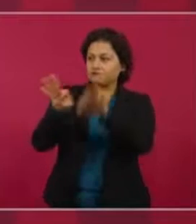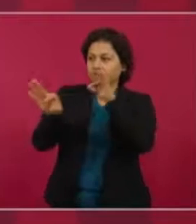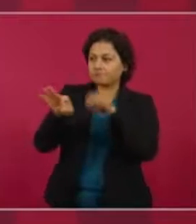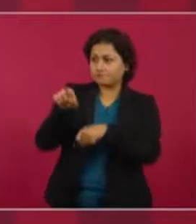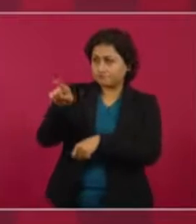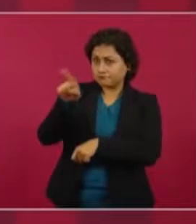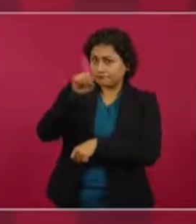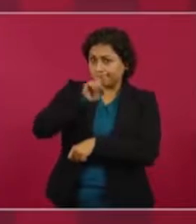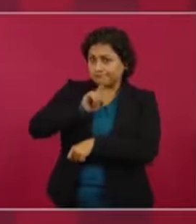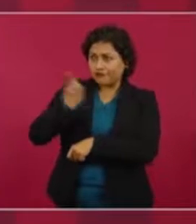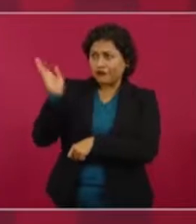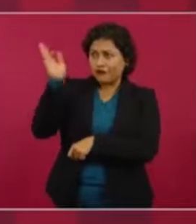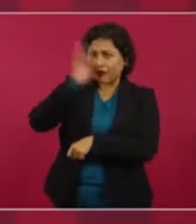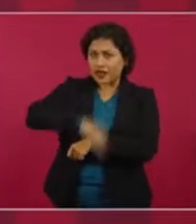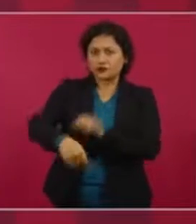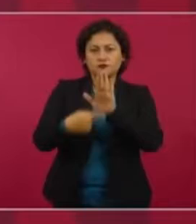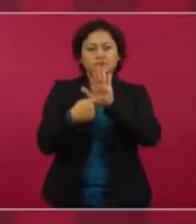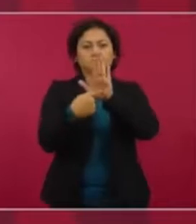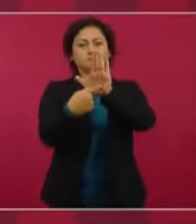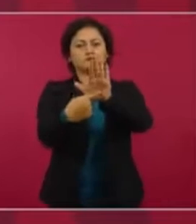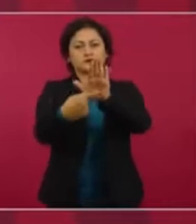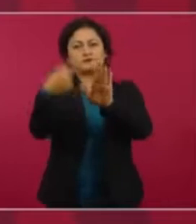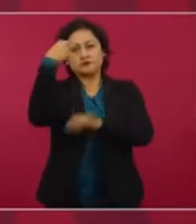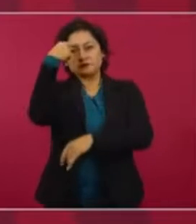que la gente